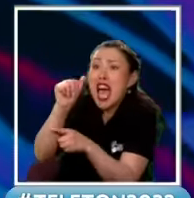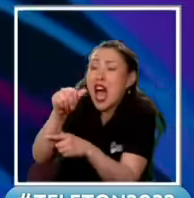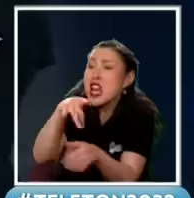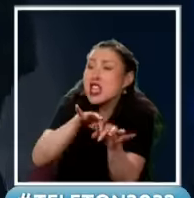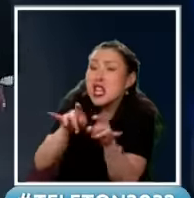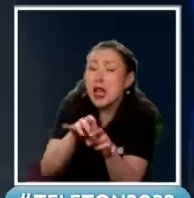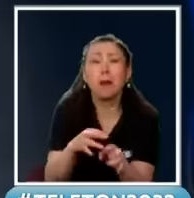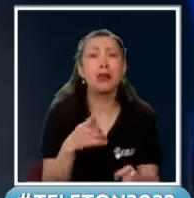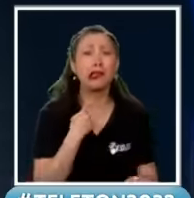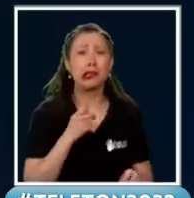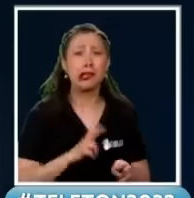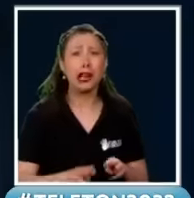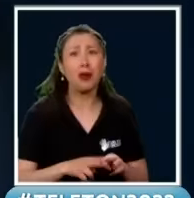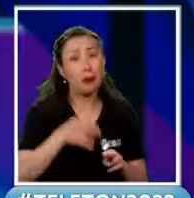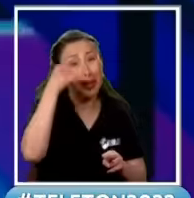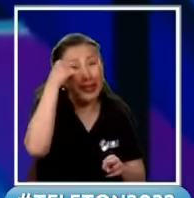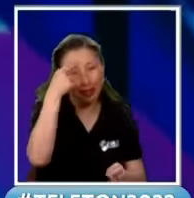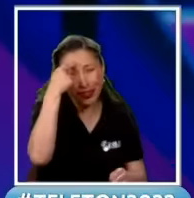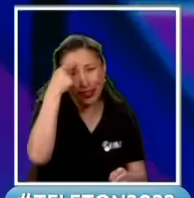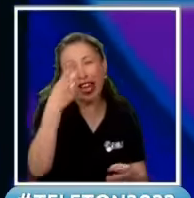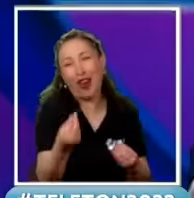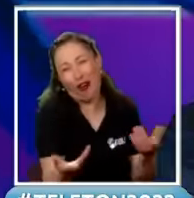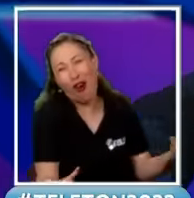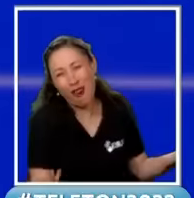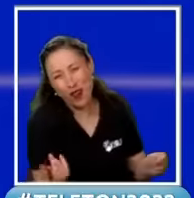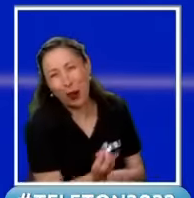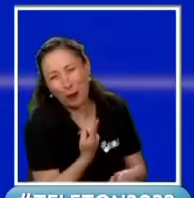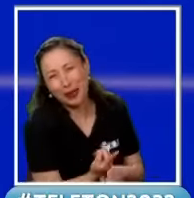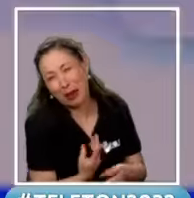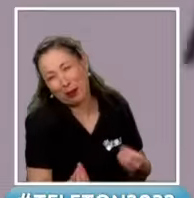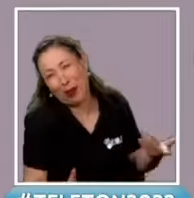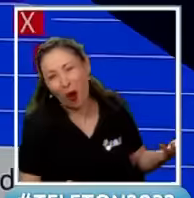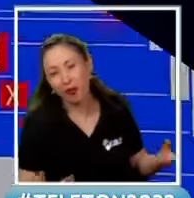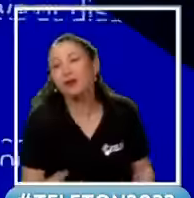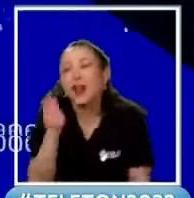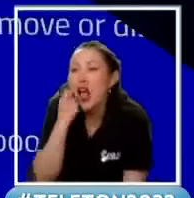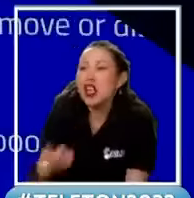Sí, qué tonto fui, disculpe. Obvio. ¡Claro!